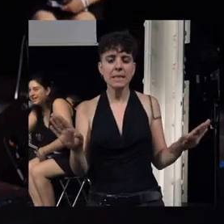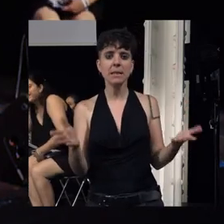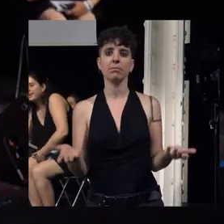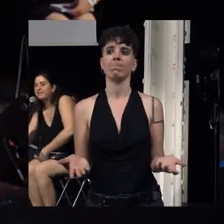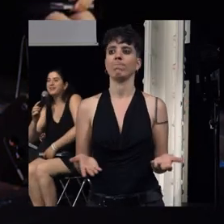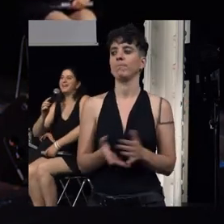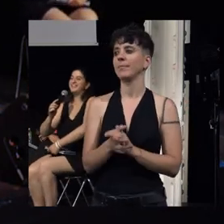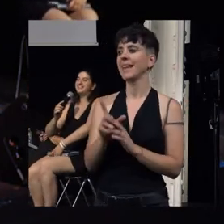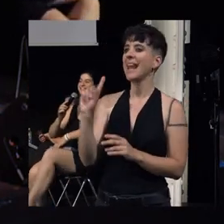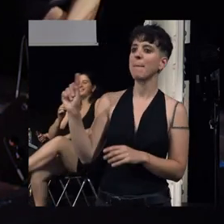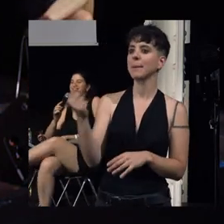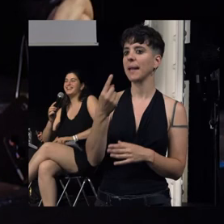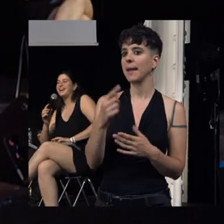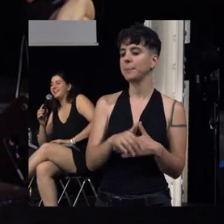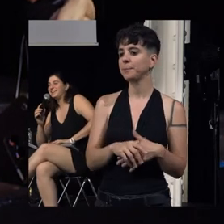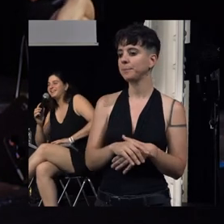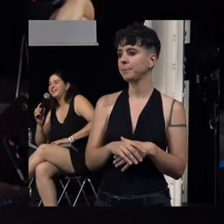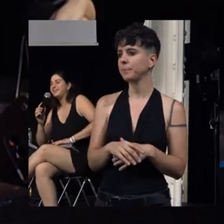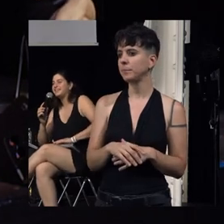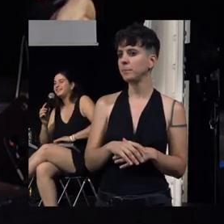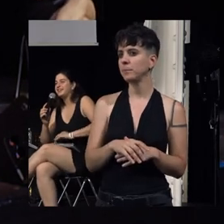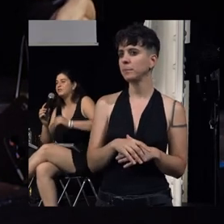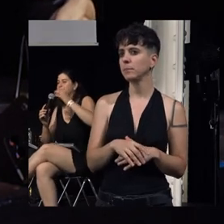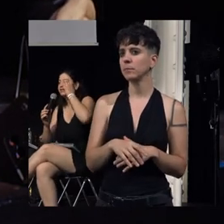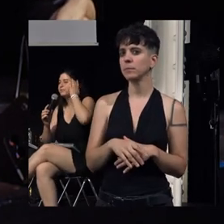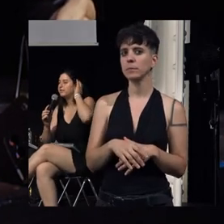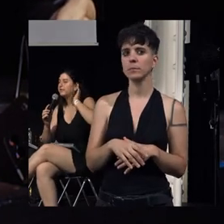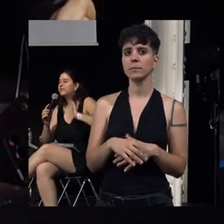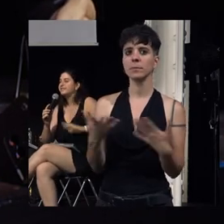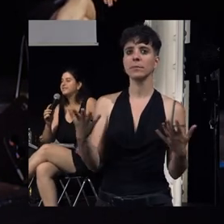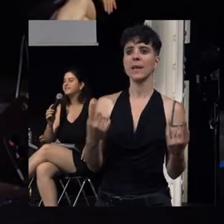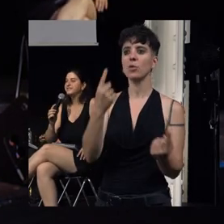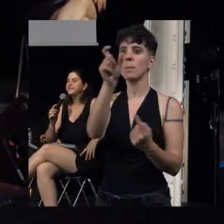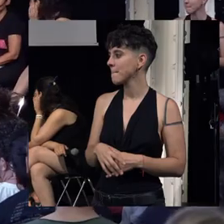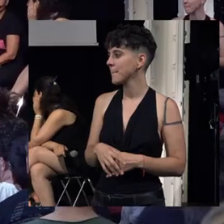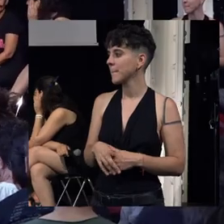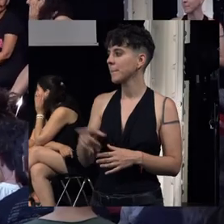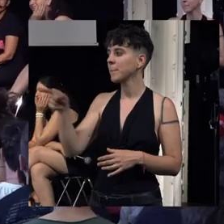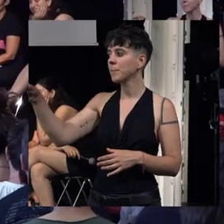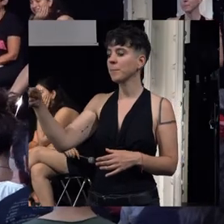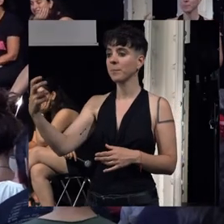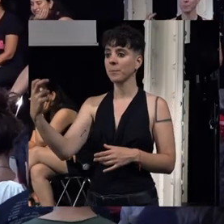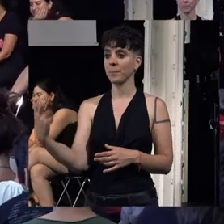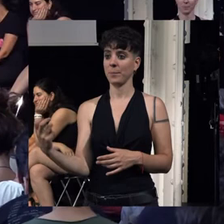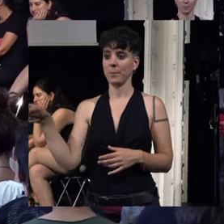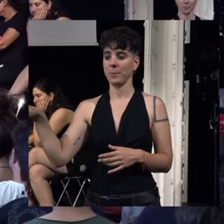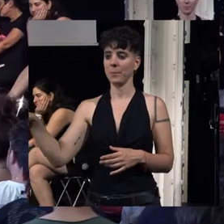Así que, a ver, la primera. ¿Alguien que tenga muchas ganas de empezar? Según hablabais,